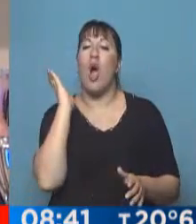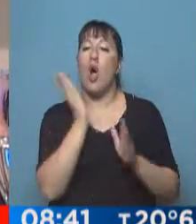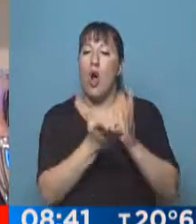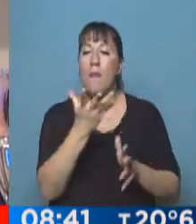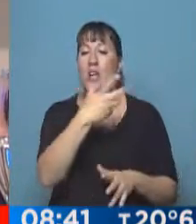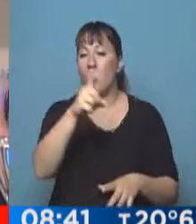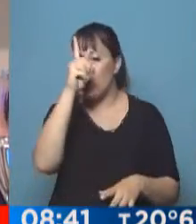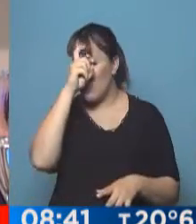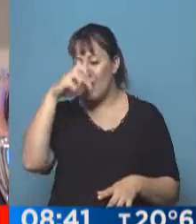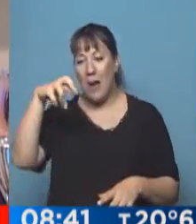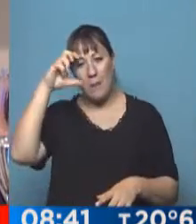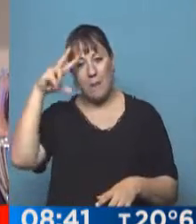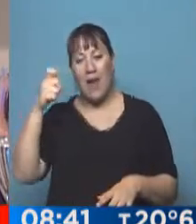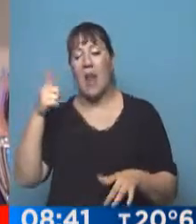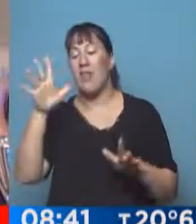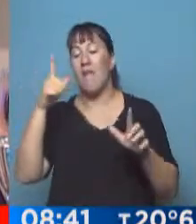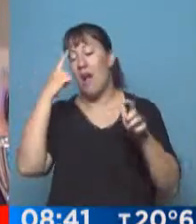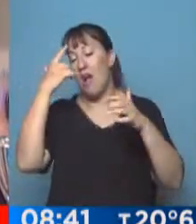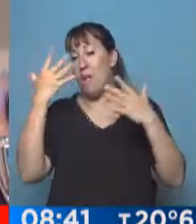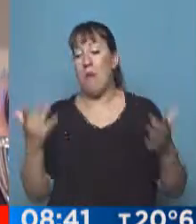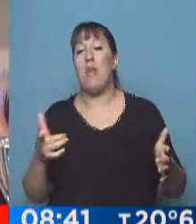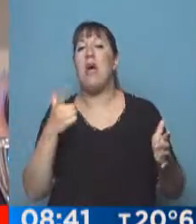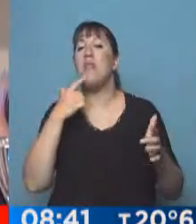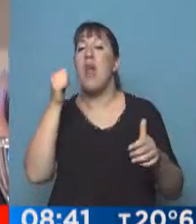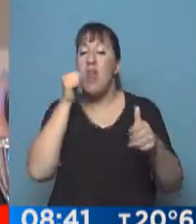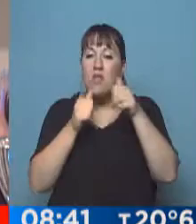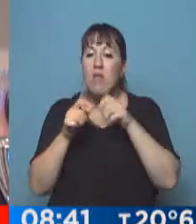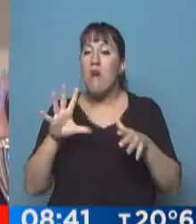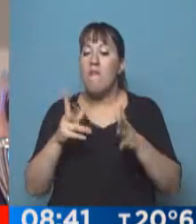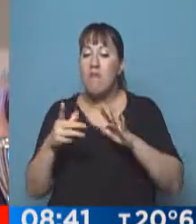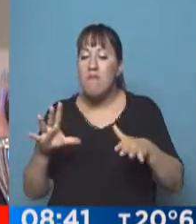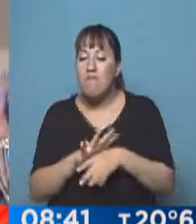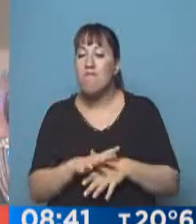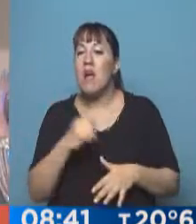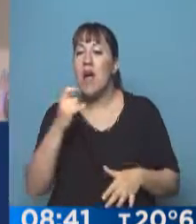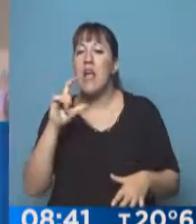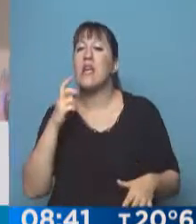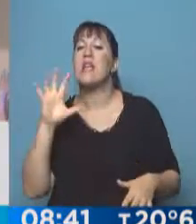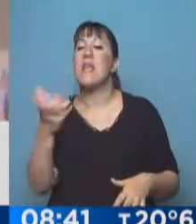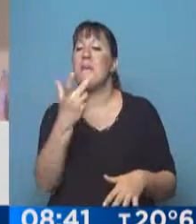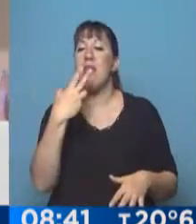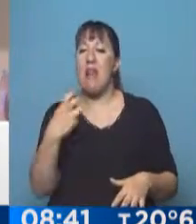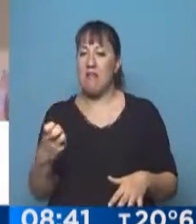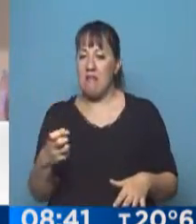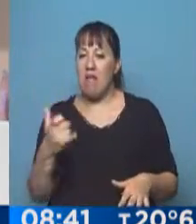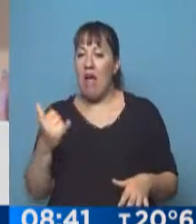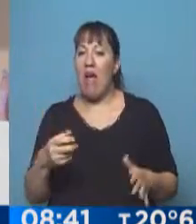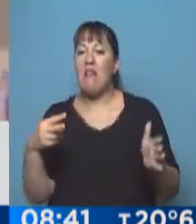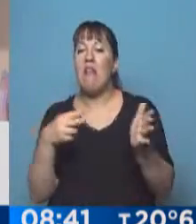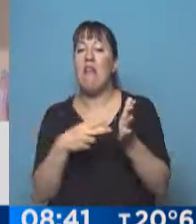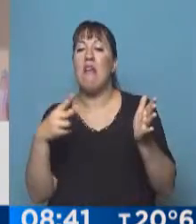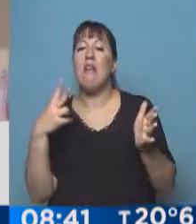Hospital Pena, ya inconsciente y con lesiones compatibles con quemaduras por pasaje de corriente eléctrica, es decir, se le había aplicado